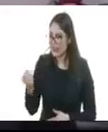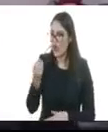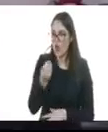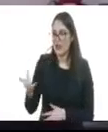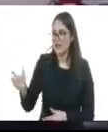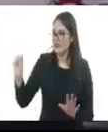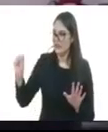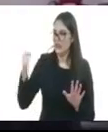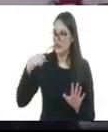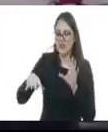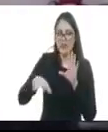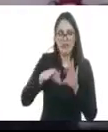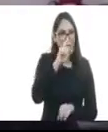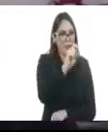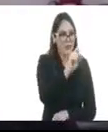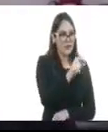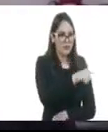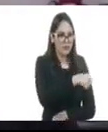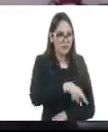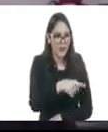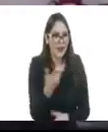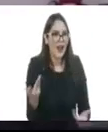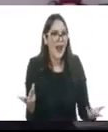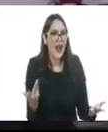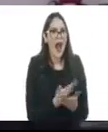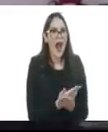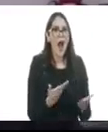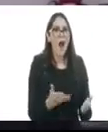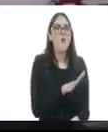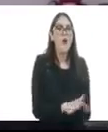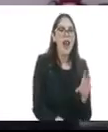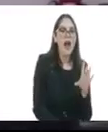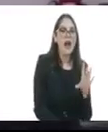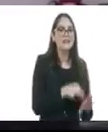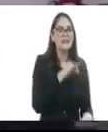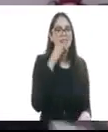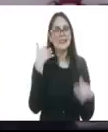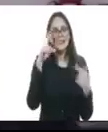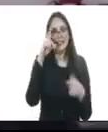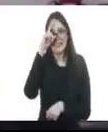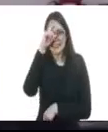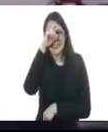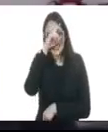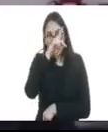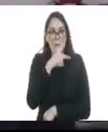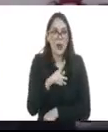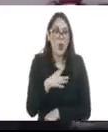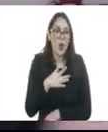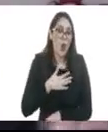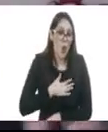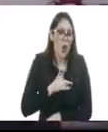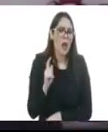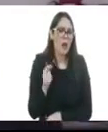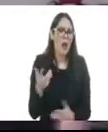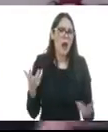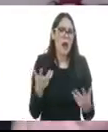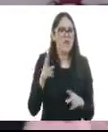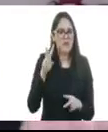hacer, ¿no? Para poder elegirlos. Entonces, yo lo que hice fue